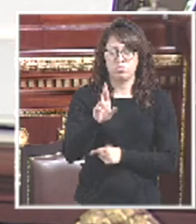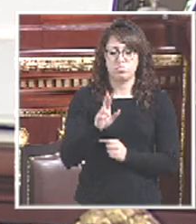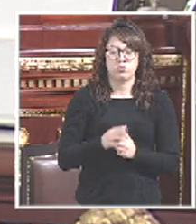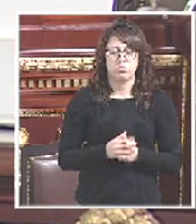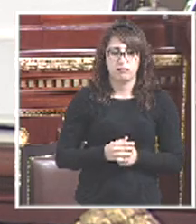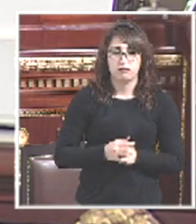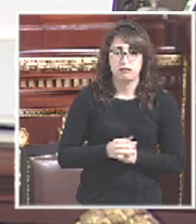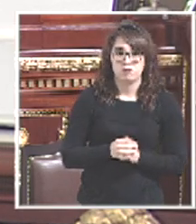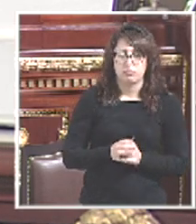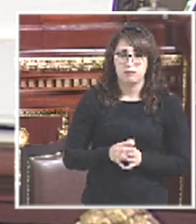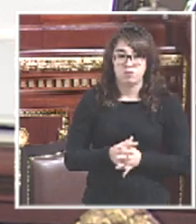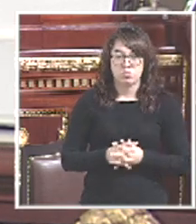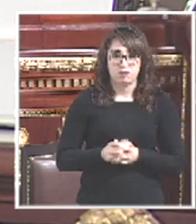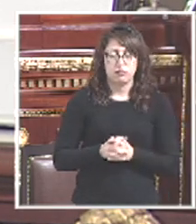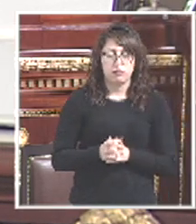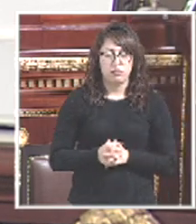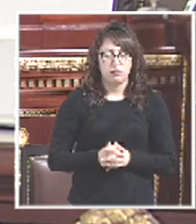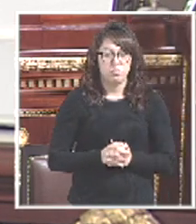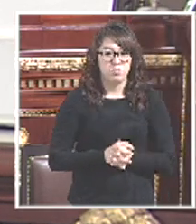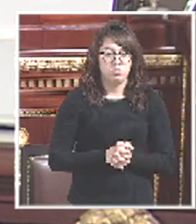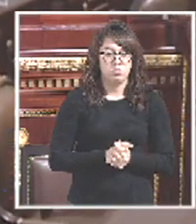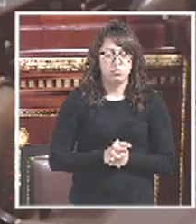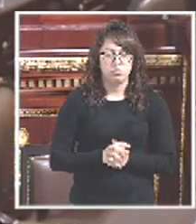considera de urgente y obvia resolución.